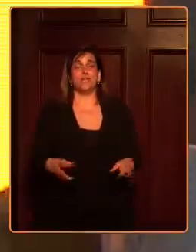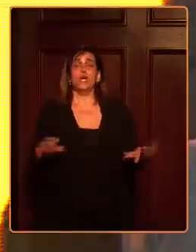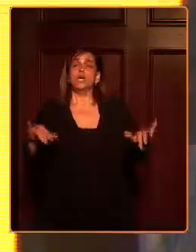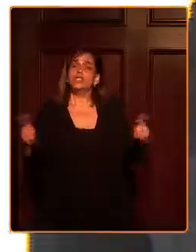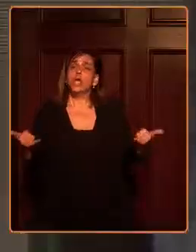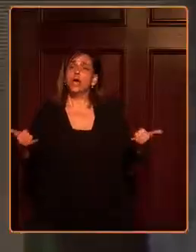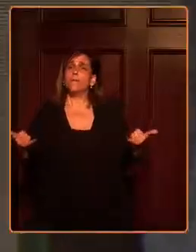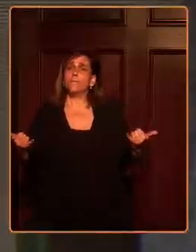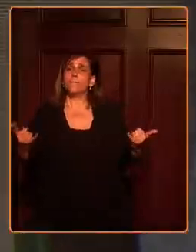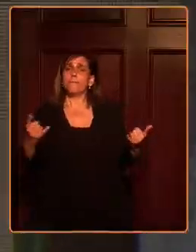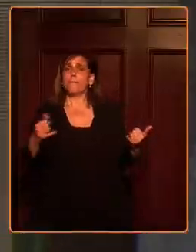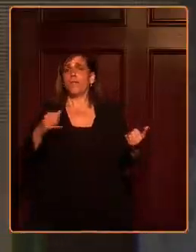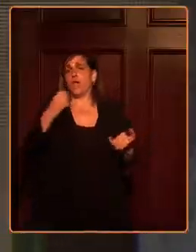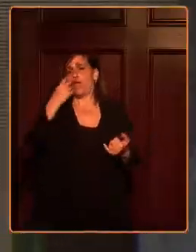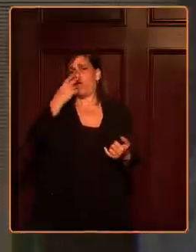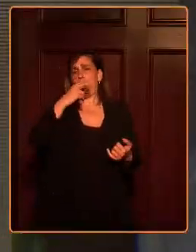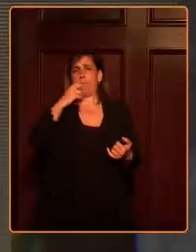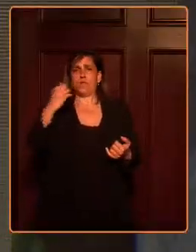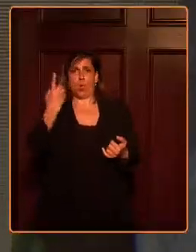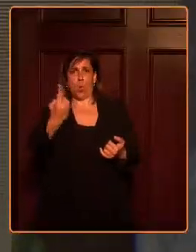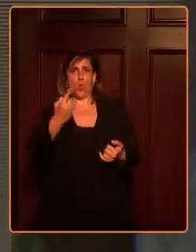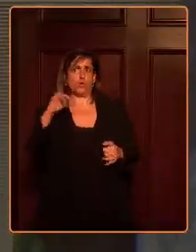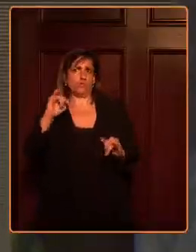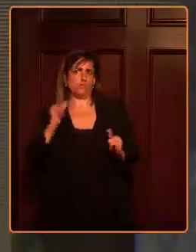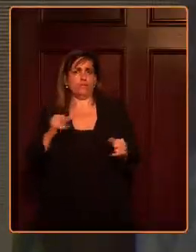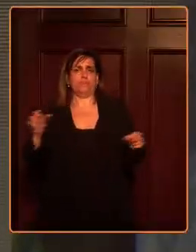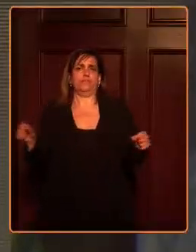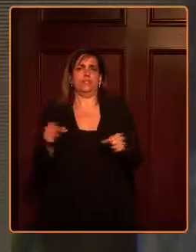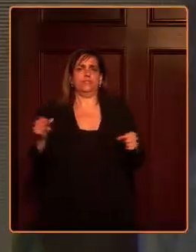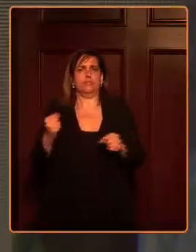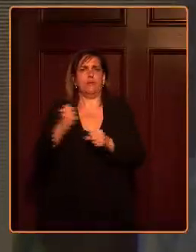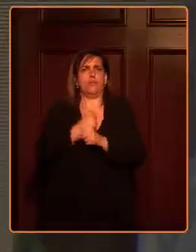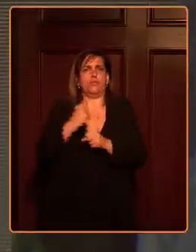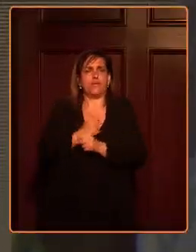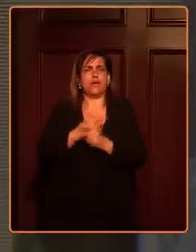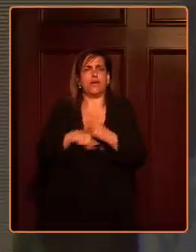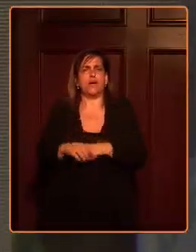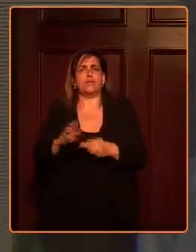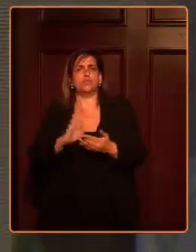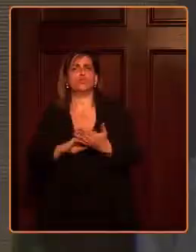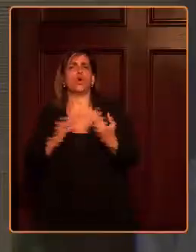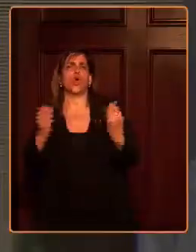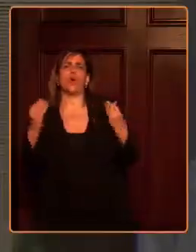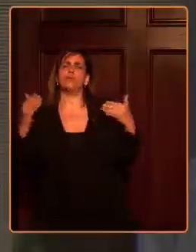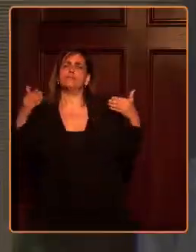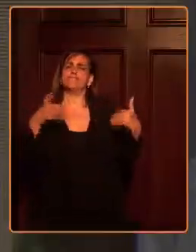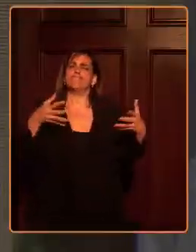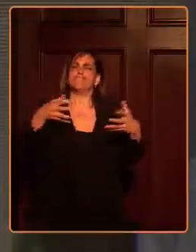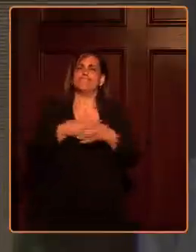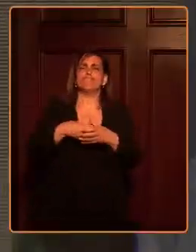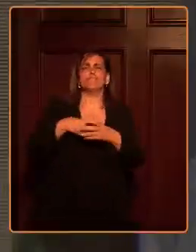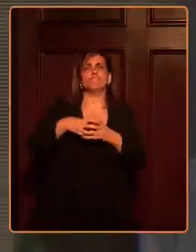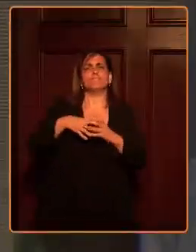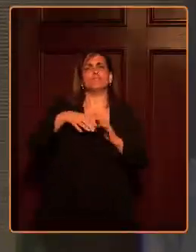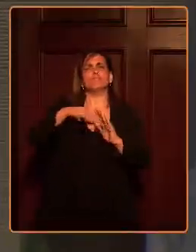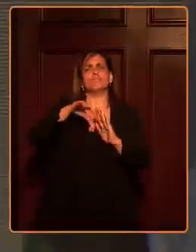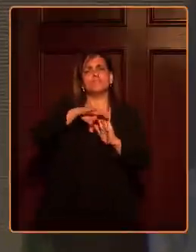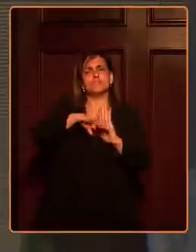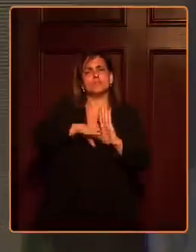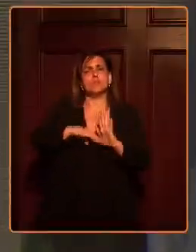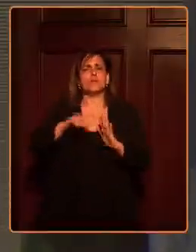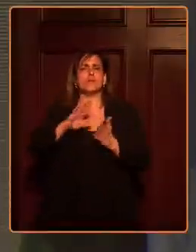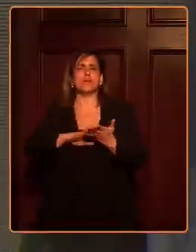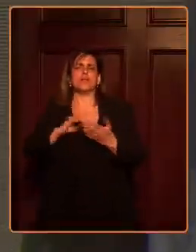Ya en 2001, desde UNESCO habíamos trabajado en una guía para formuladores de políticas en IA y